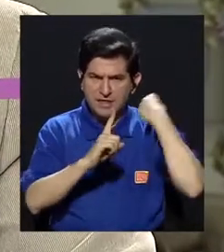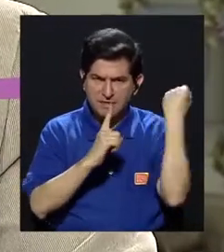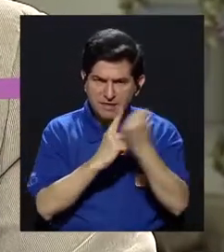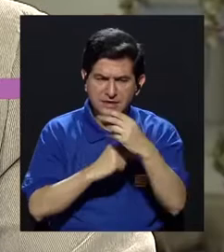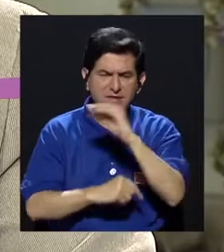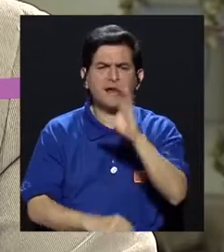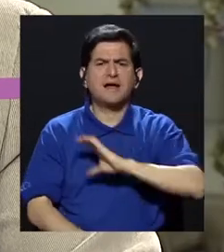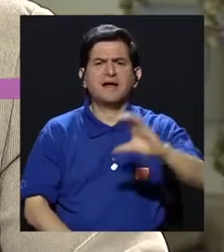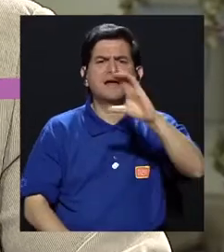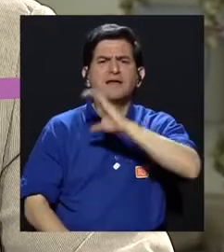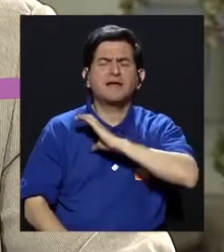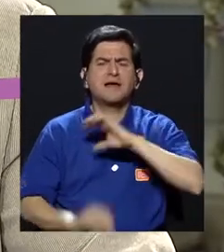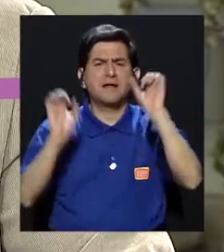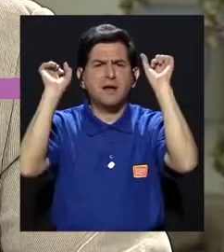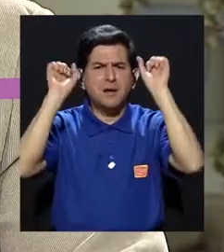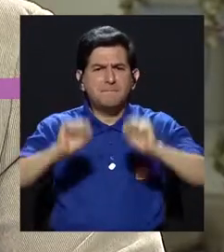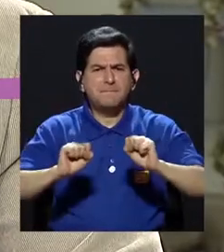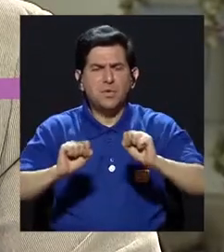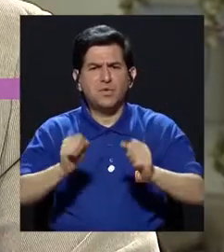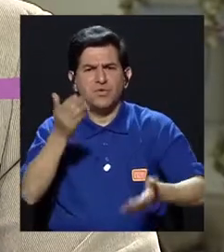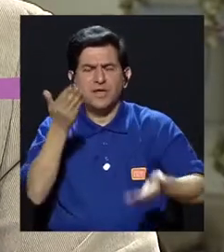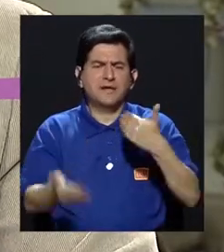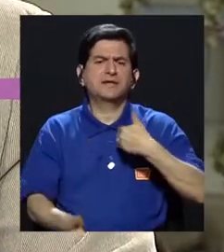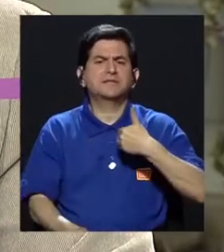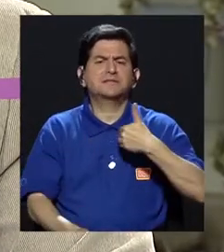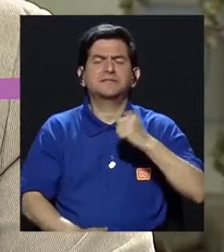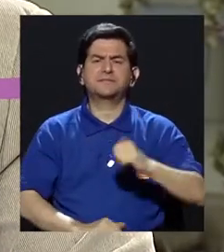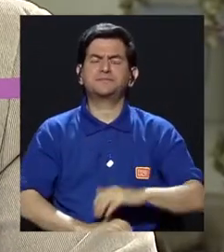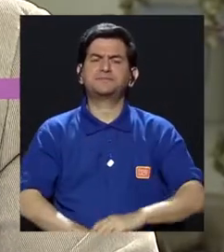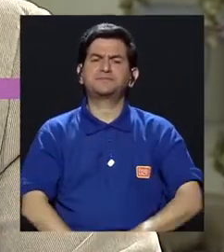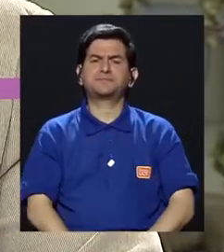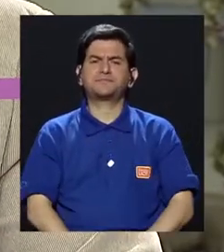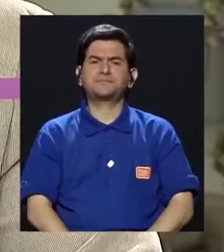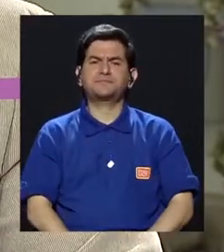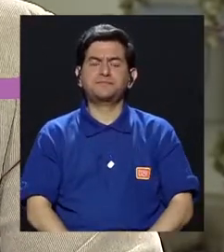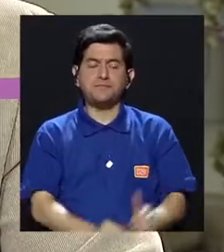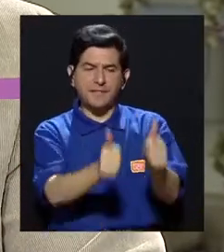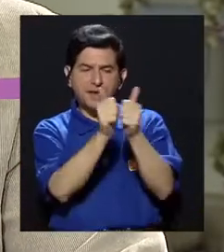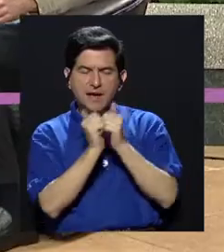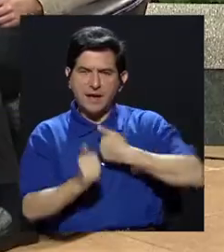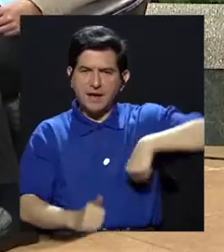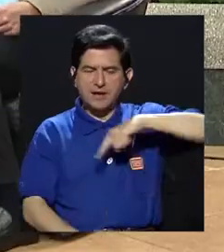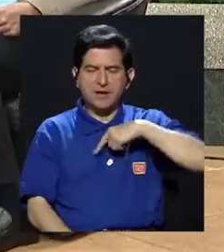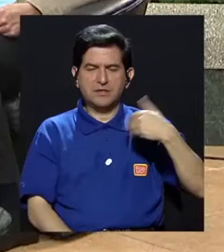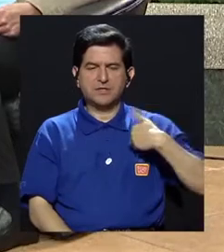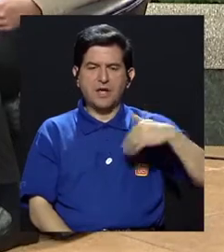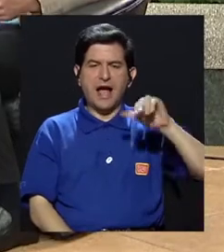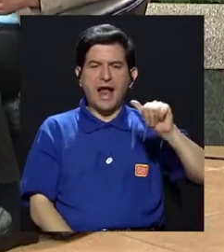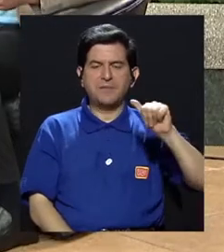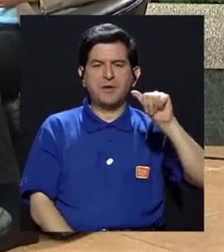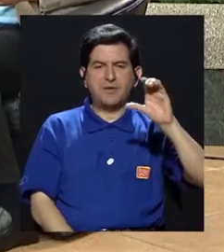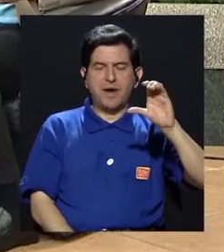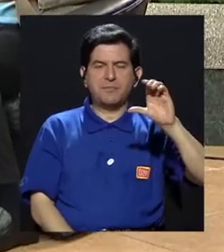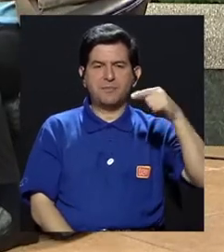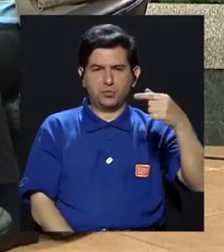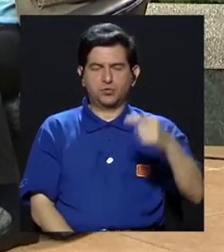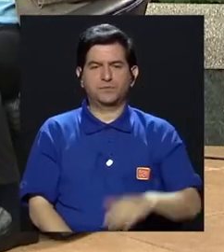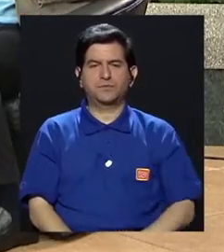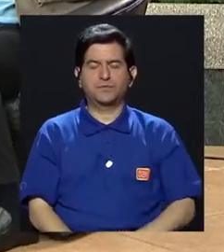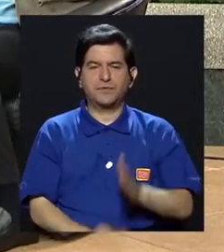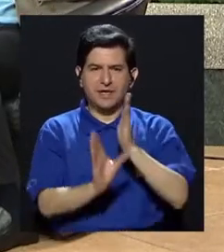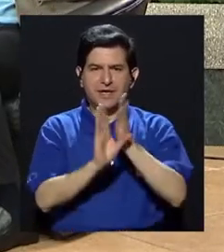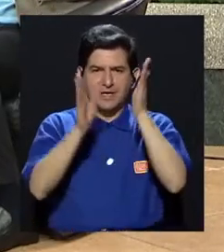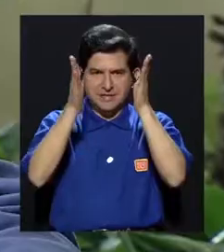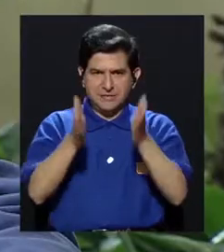vivo en nuestra sociedad y qué características podría este tener, ¿verdad? Para ello nos acompaña el señor Álvaro